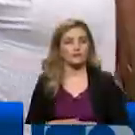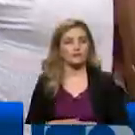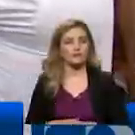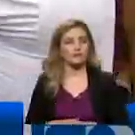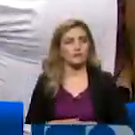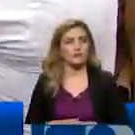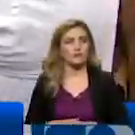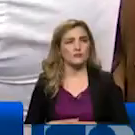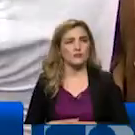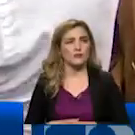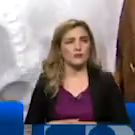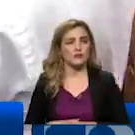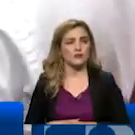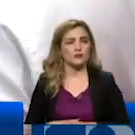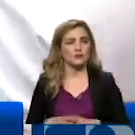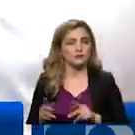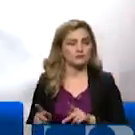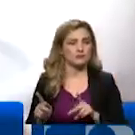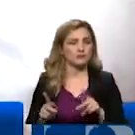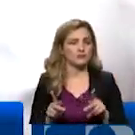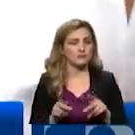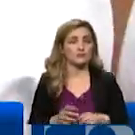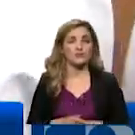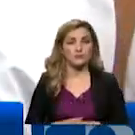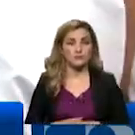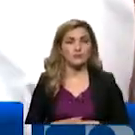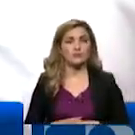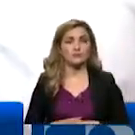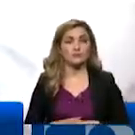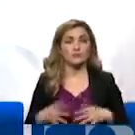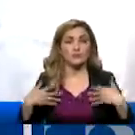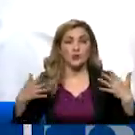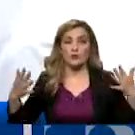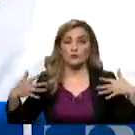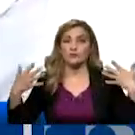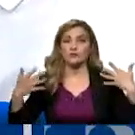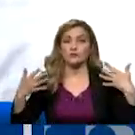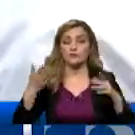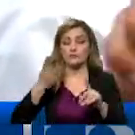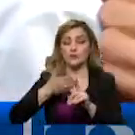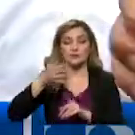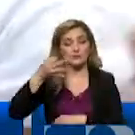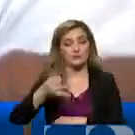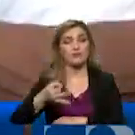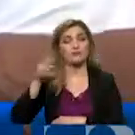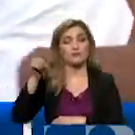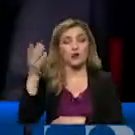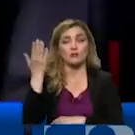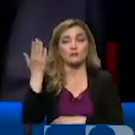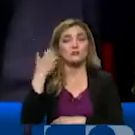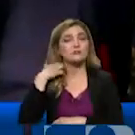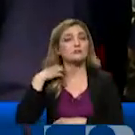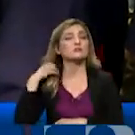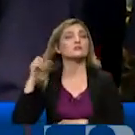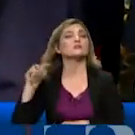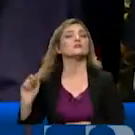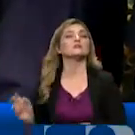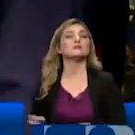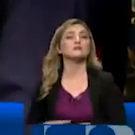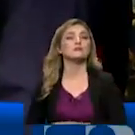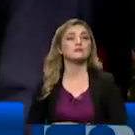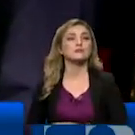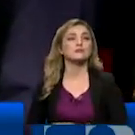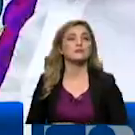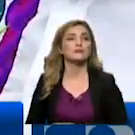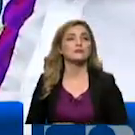Pero además del padrinazgo, le tenía preparado y en medio de la algarabía había un reto que el alcalde de Guaranda le tenía listo a